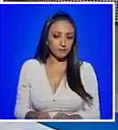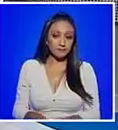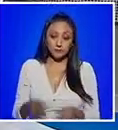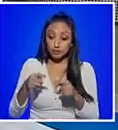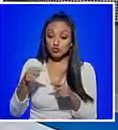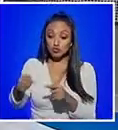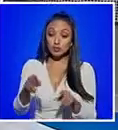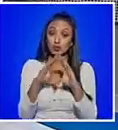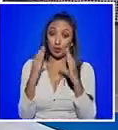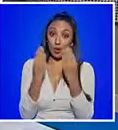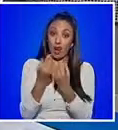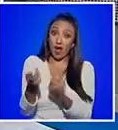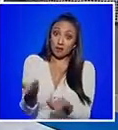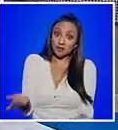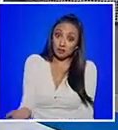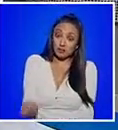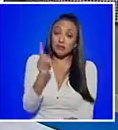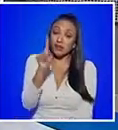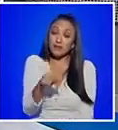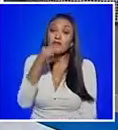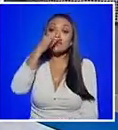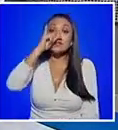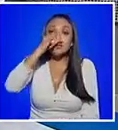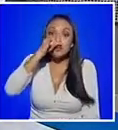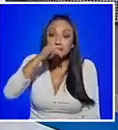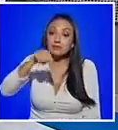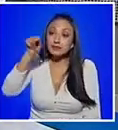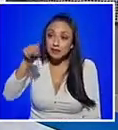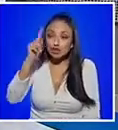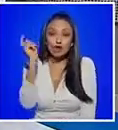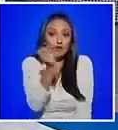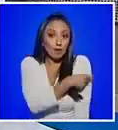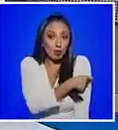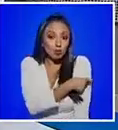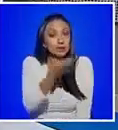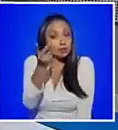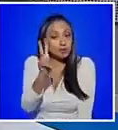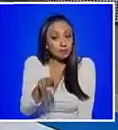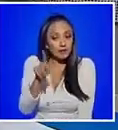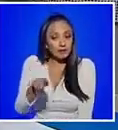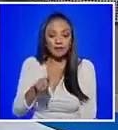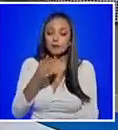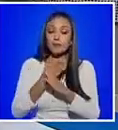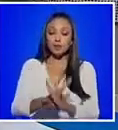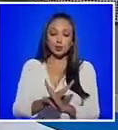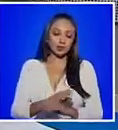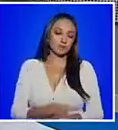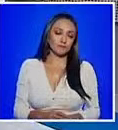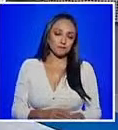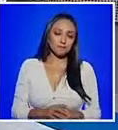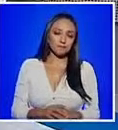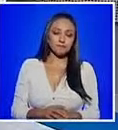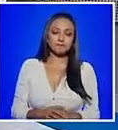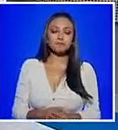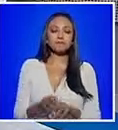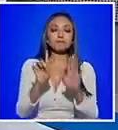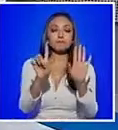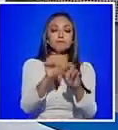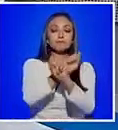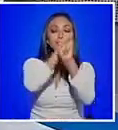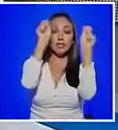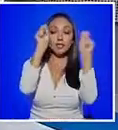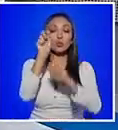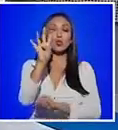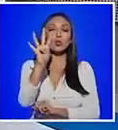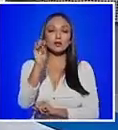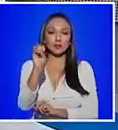inicio de clases y es importante también que los niños vayan y acudan a vacunarse para estar protegidos. Son las 6 de la mañana con 40 minutos